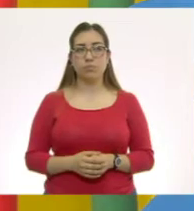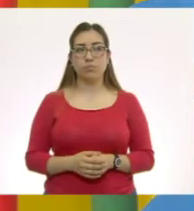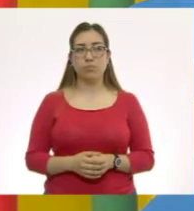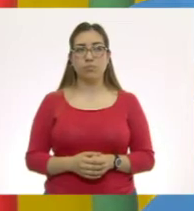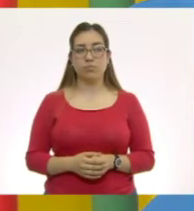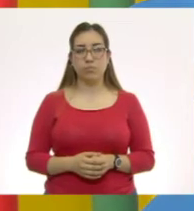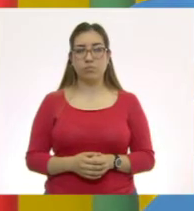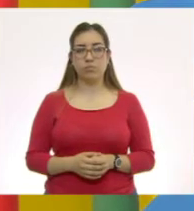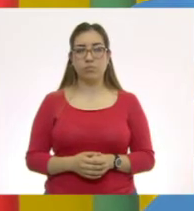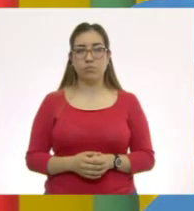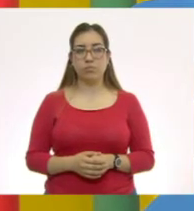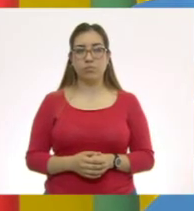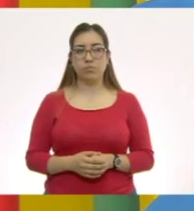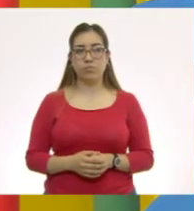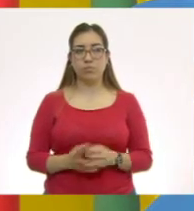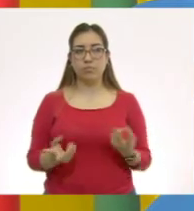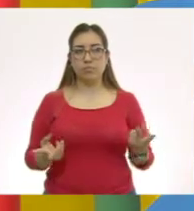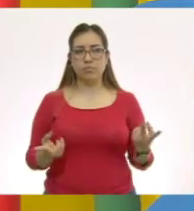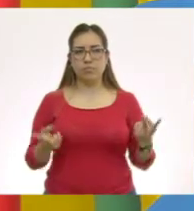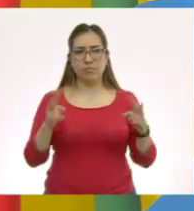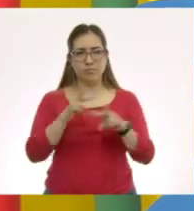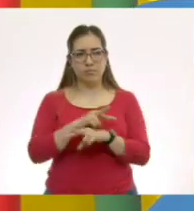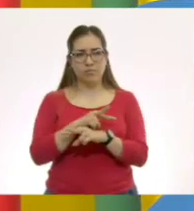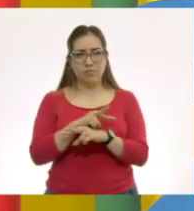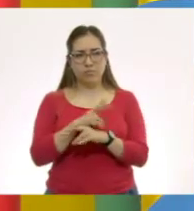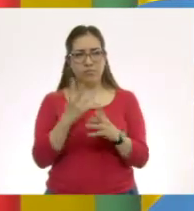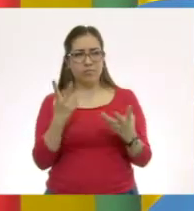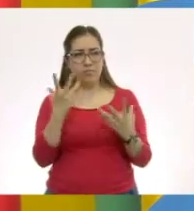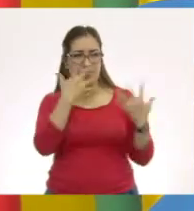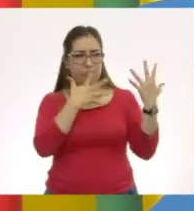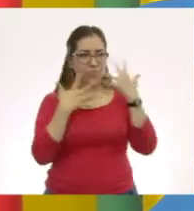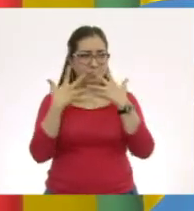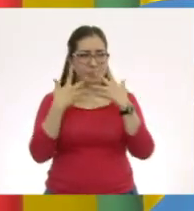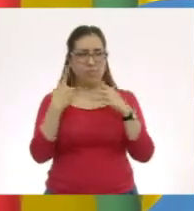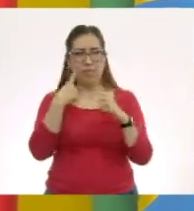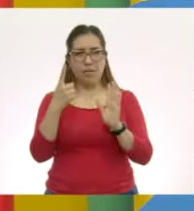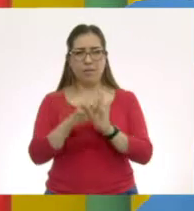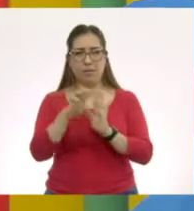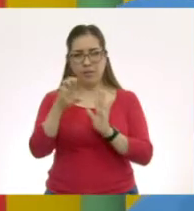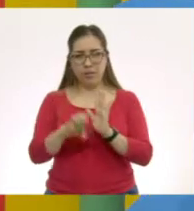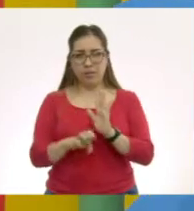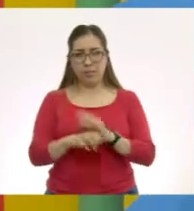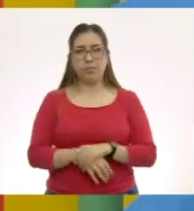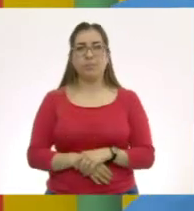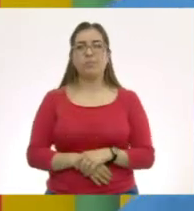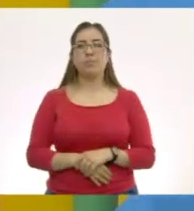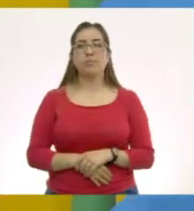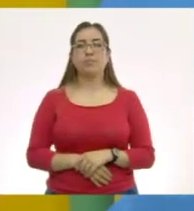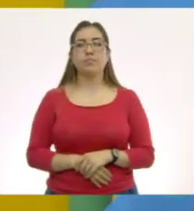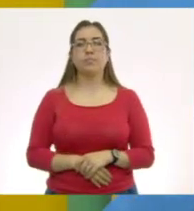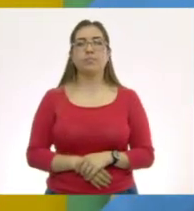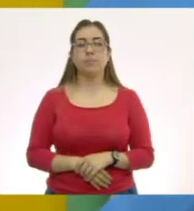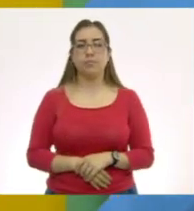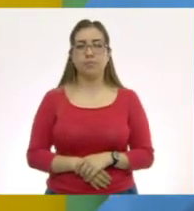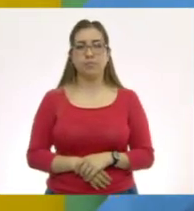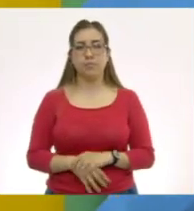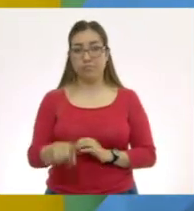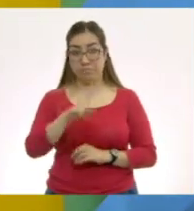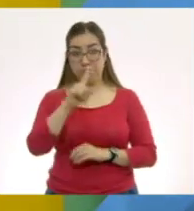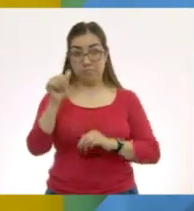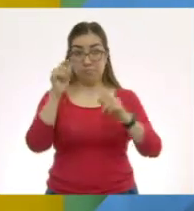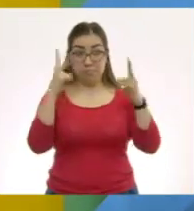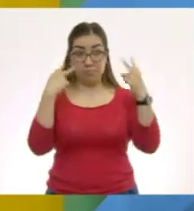que me salga en el otro dado. Ya sé que suena confuso, pero vamos a hacer un ejemplo. Perfecto. Listo. Todos ahí en casa,